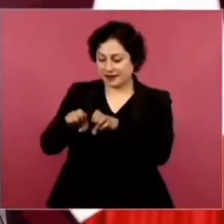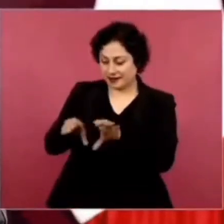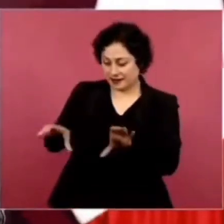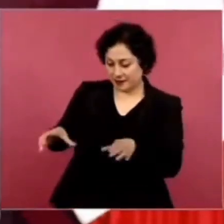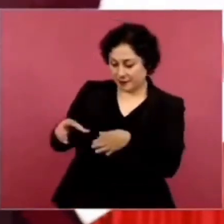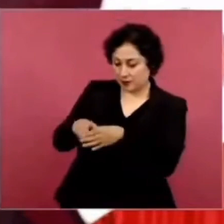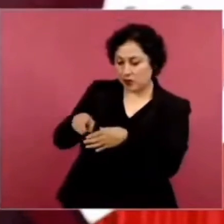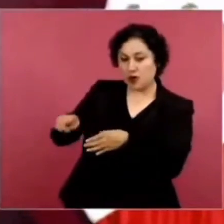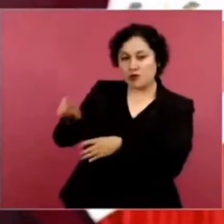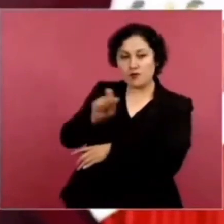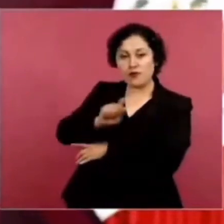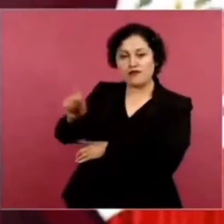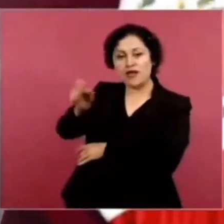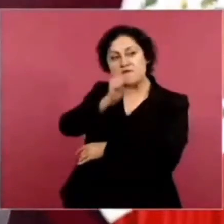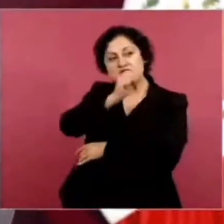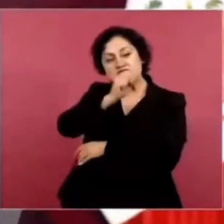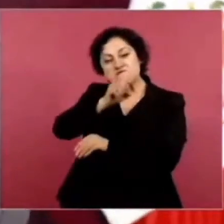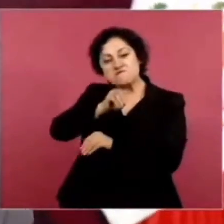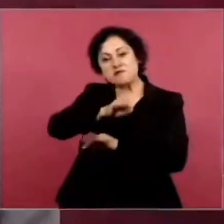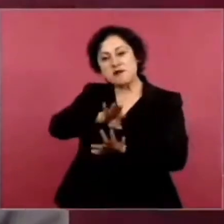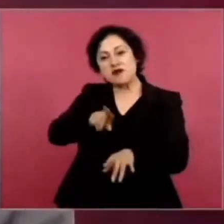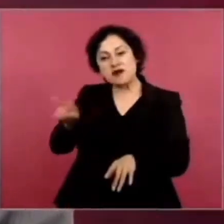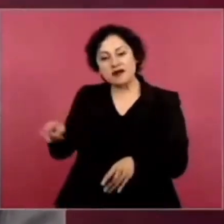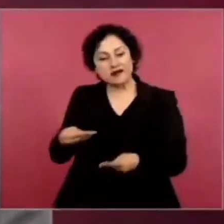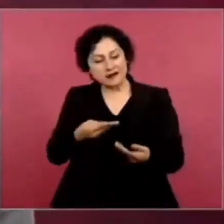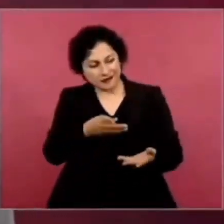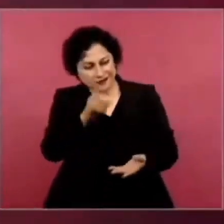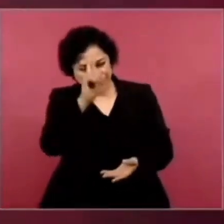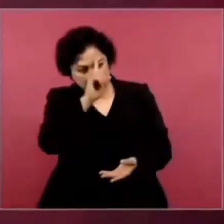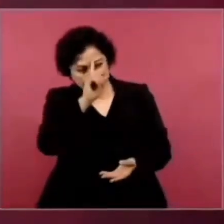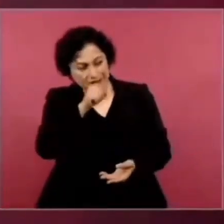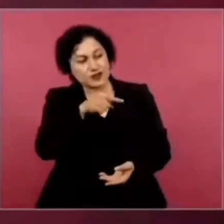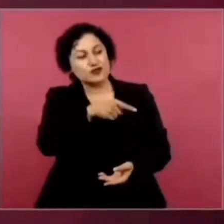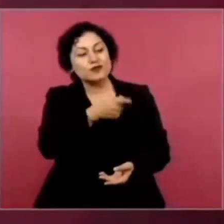publicistas. Ríete.